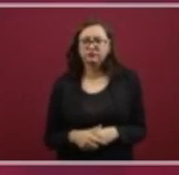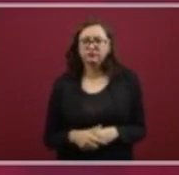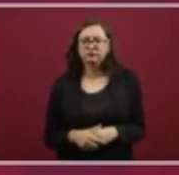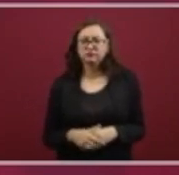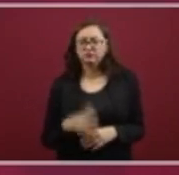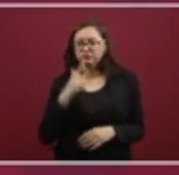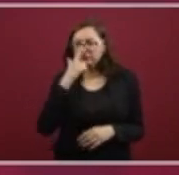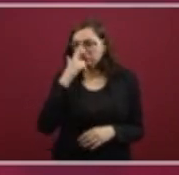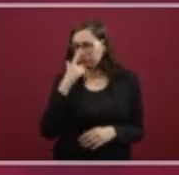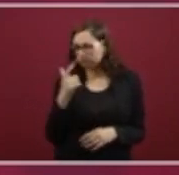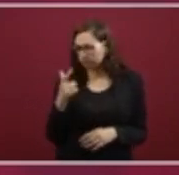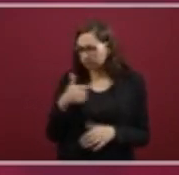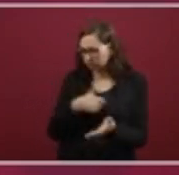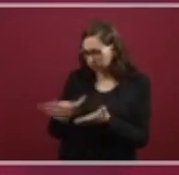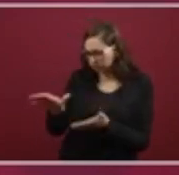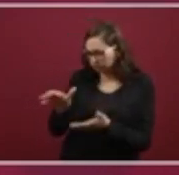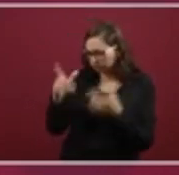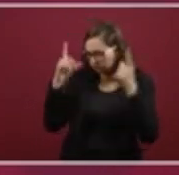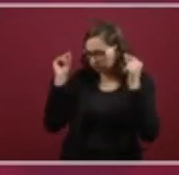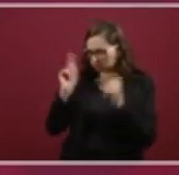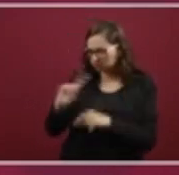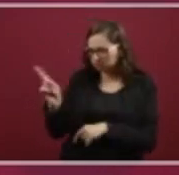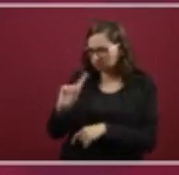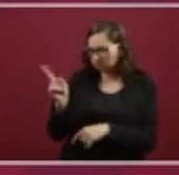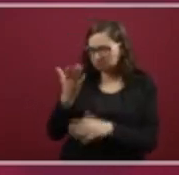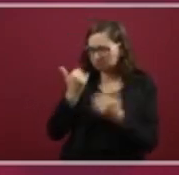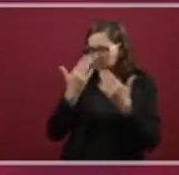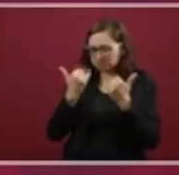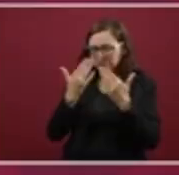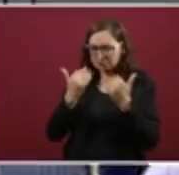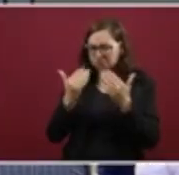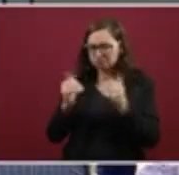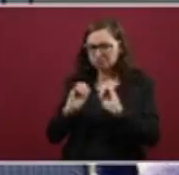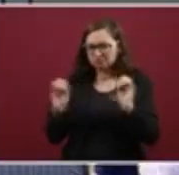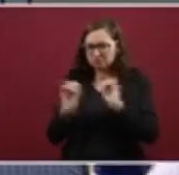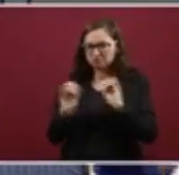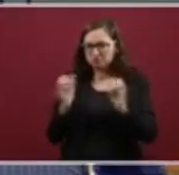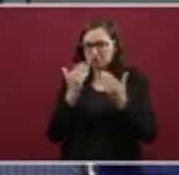No hay recorte. ¿No hay recortes? No.